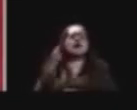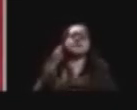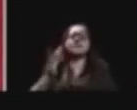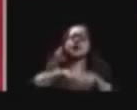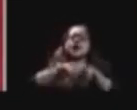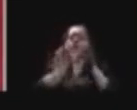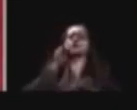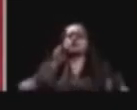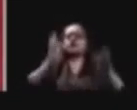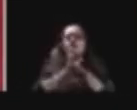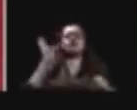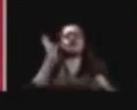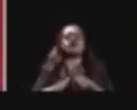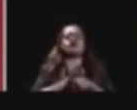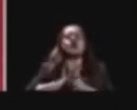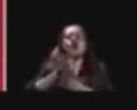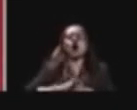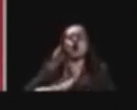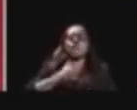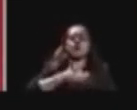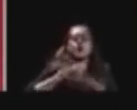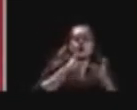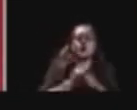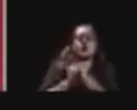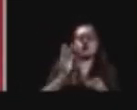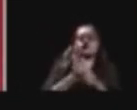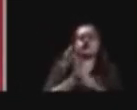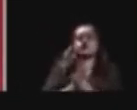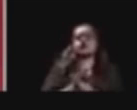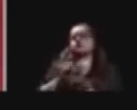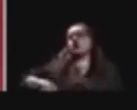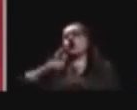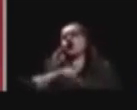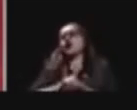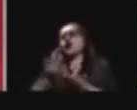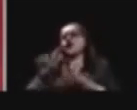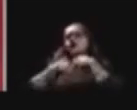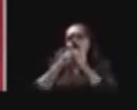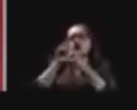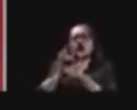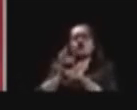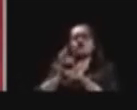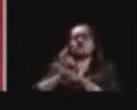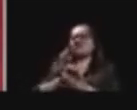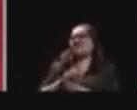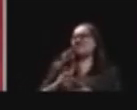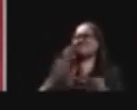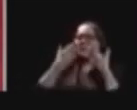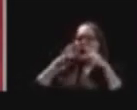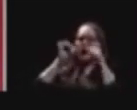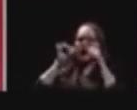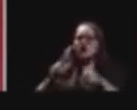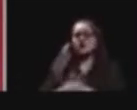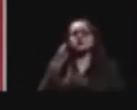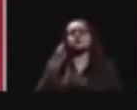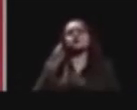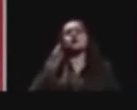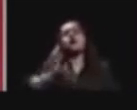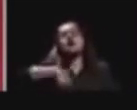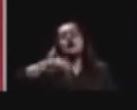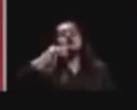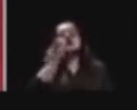el interés clientelar y de grupos por encima de los derechos sociales, que utilizó la